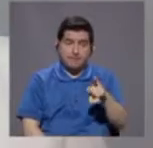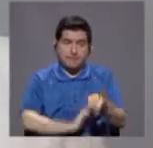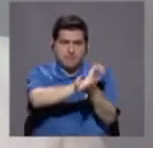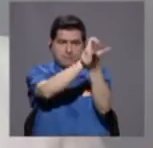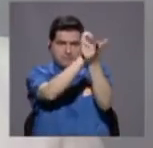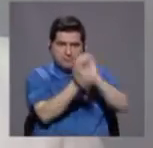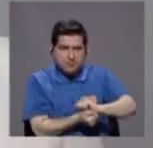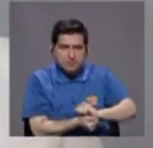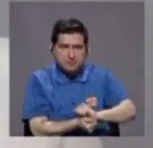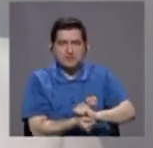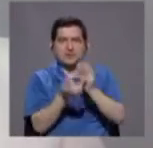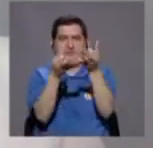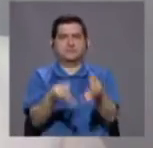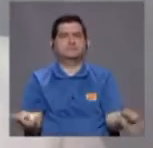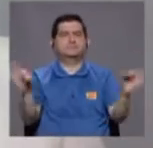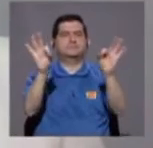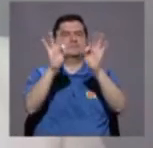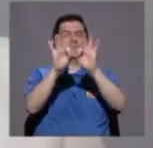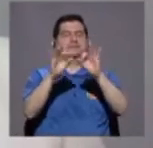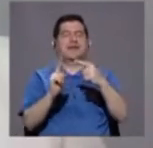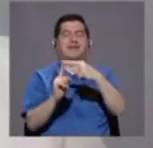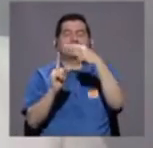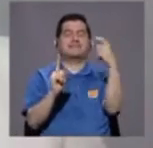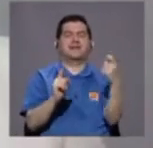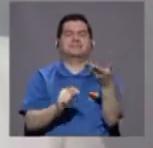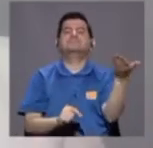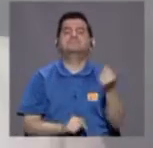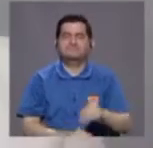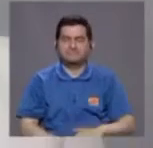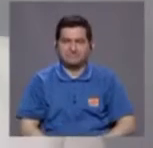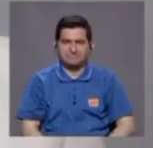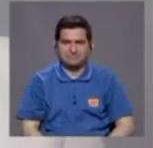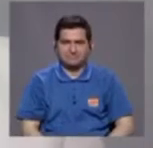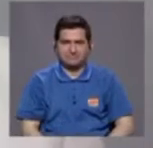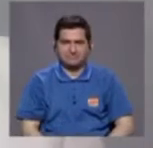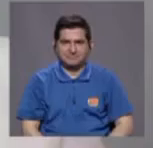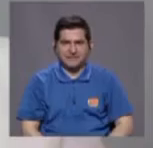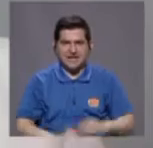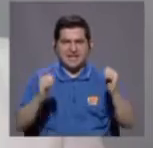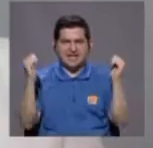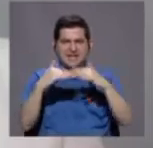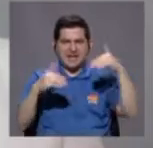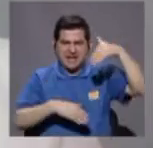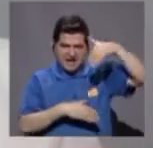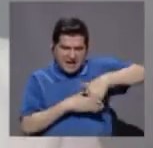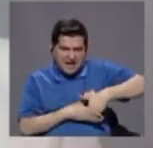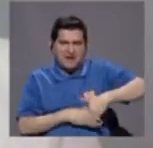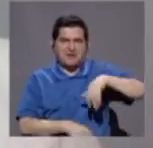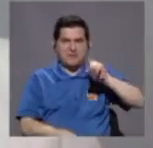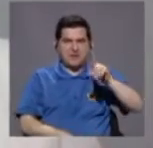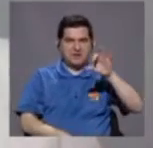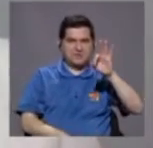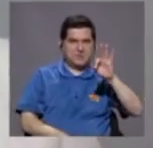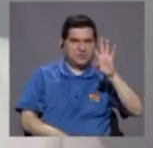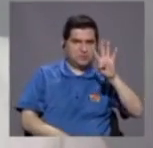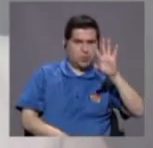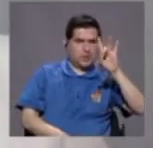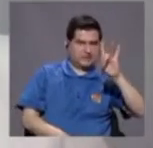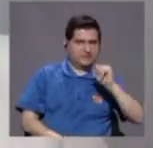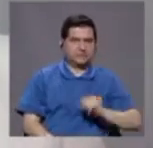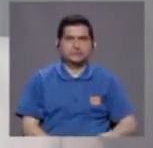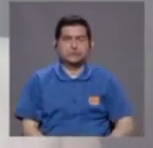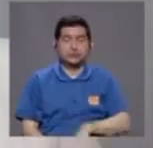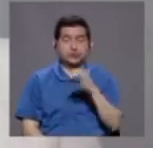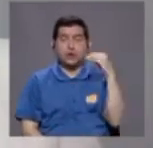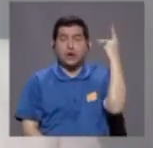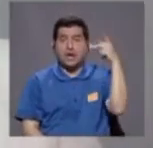cambiar decisivamente a partir de la Guerra Civil de 1948 y